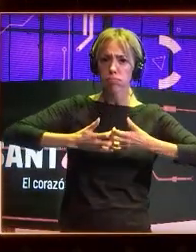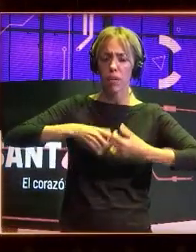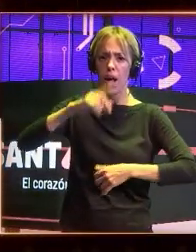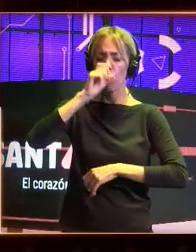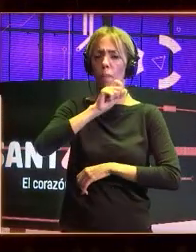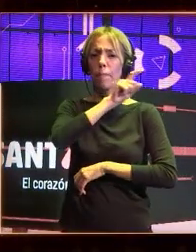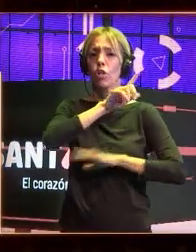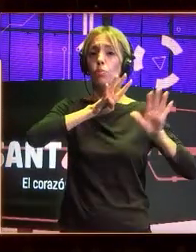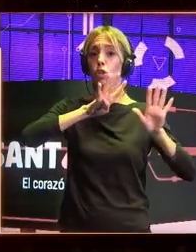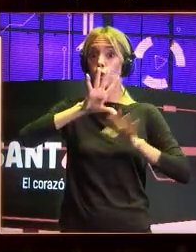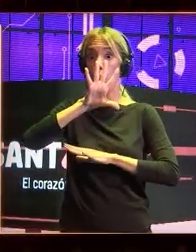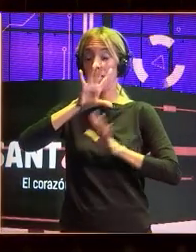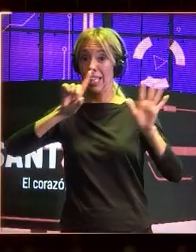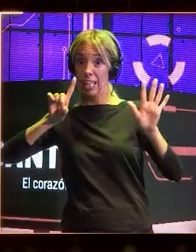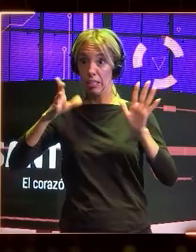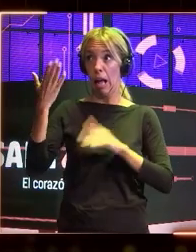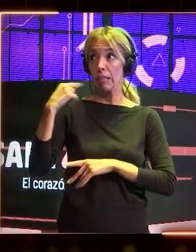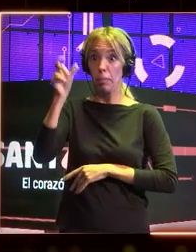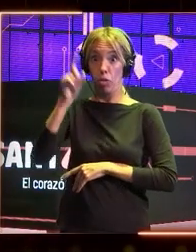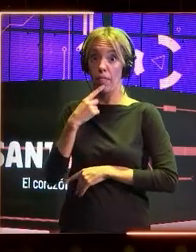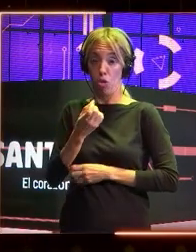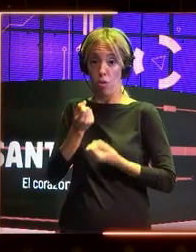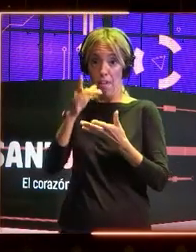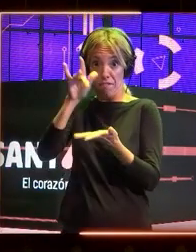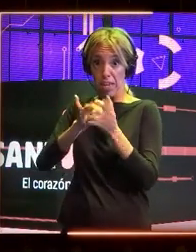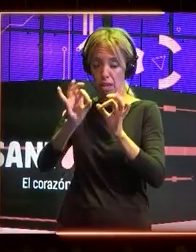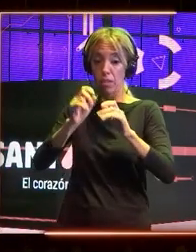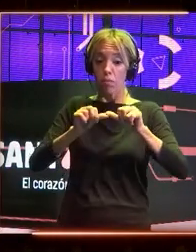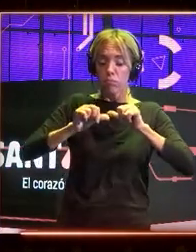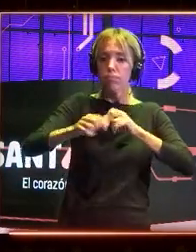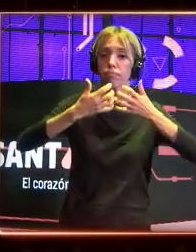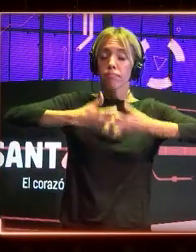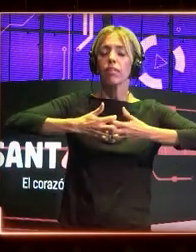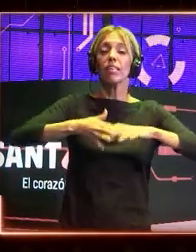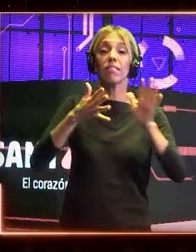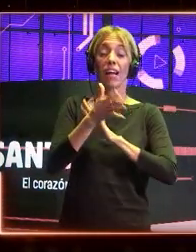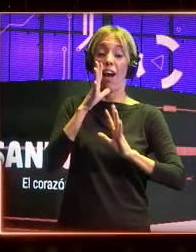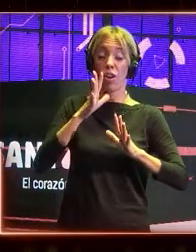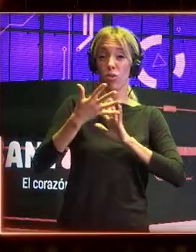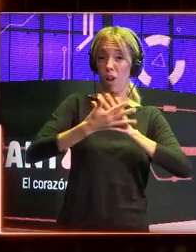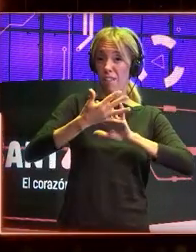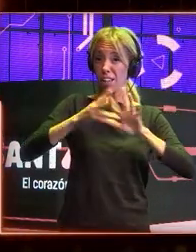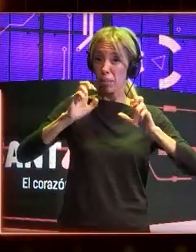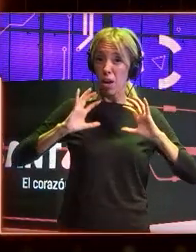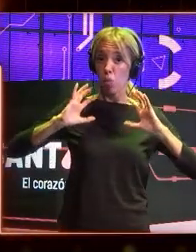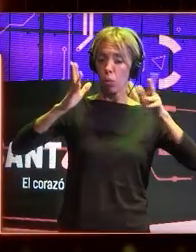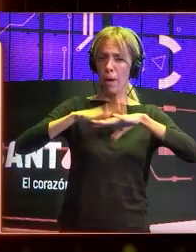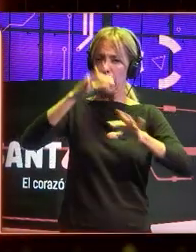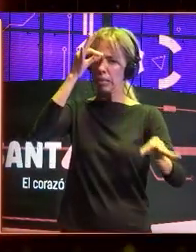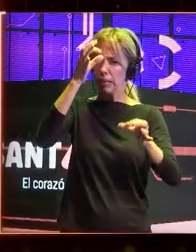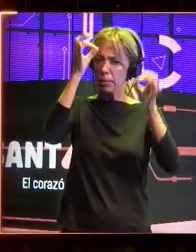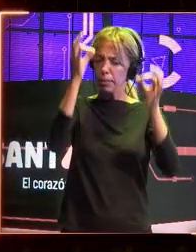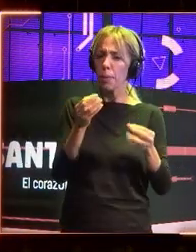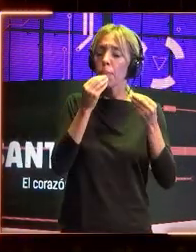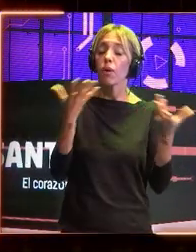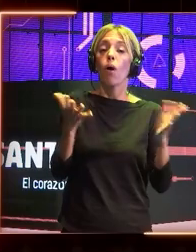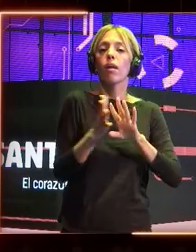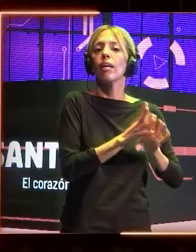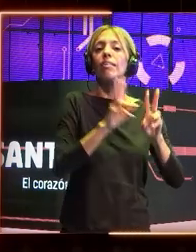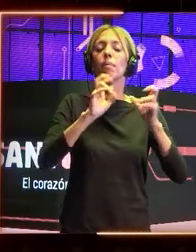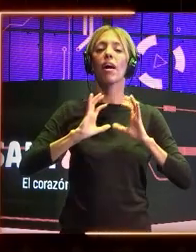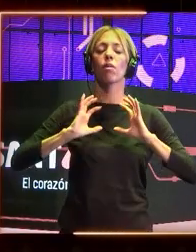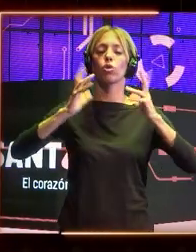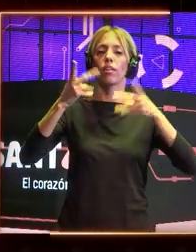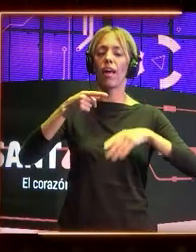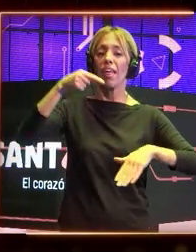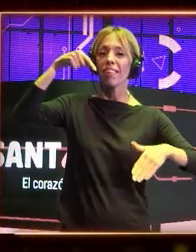1956 han comentado antes y realmente de la revolución de la que tenemos que empezar a hablar para ser un poquito más riguroso es de la revolución del